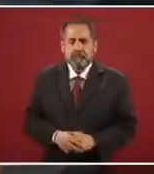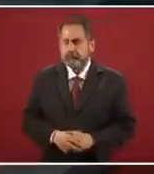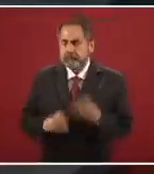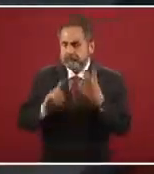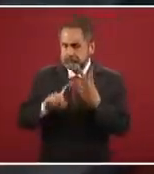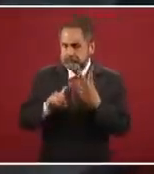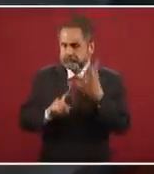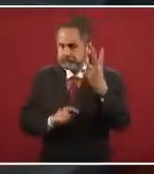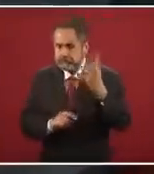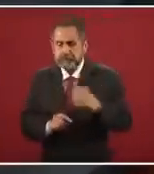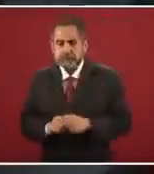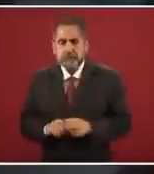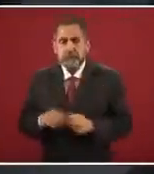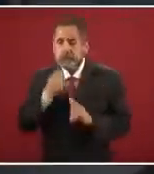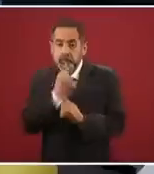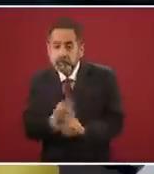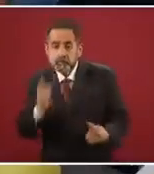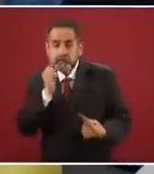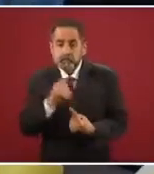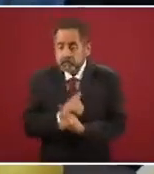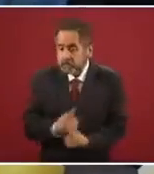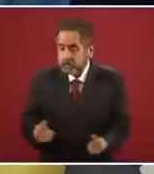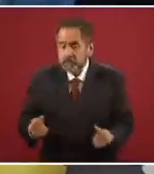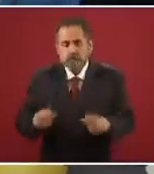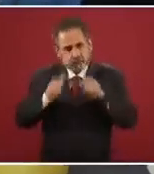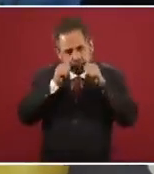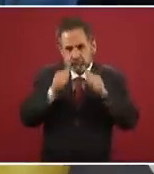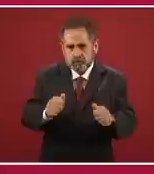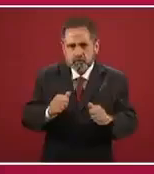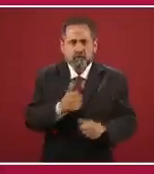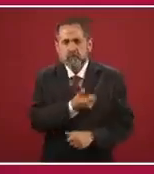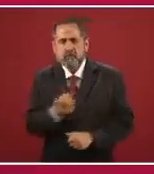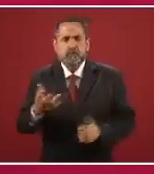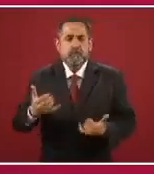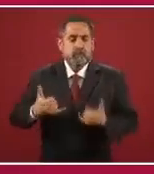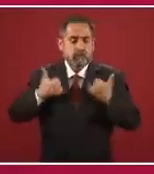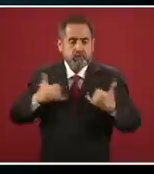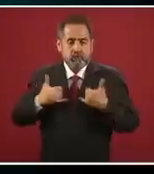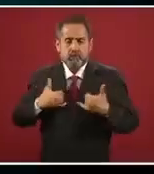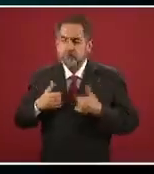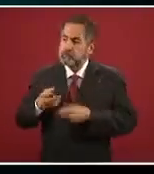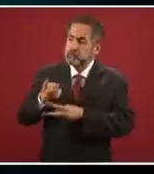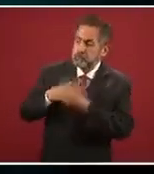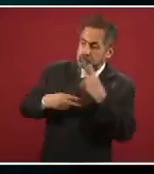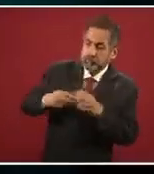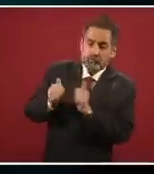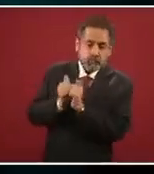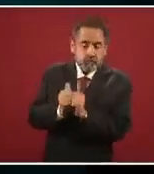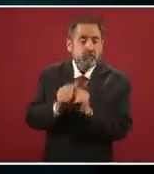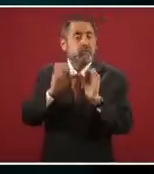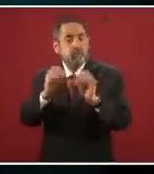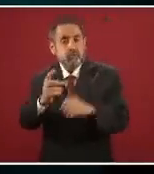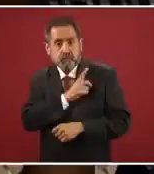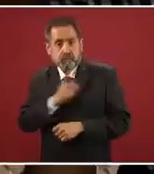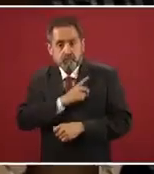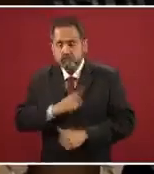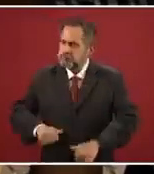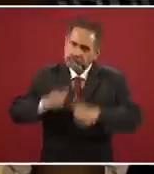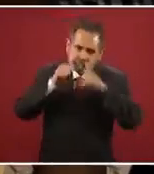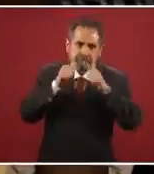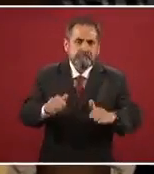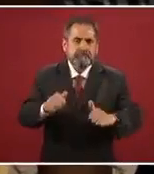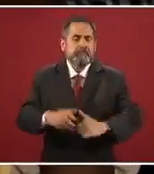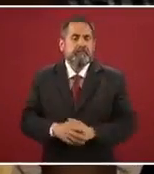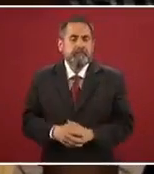4. Atención especial a niñas, niños y adolescentes migrantes acompañados y no acompañados.